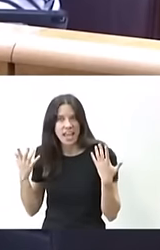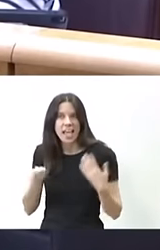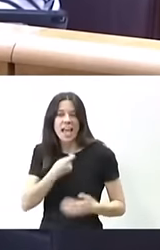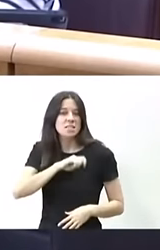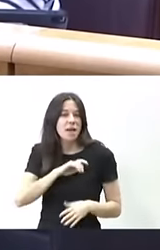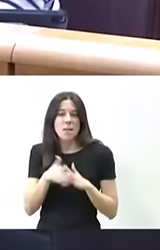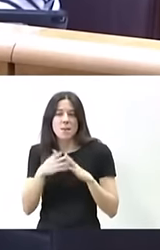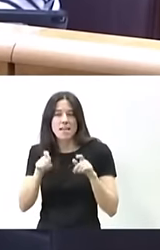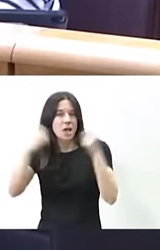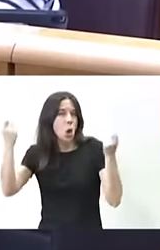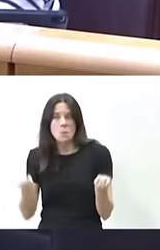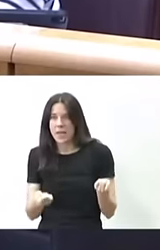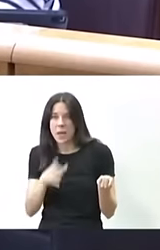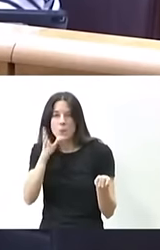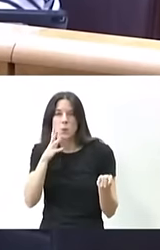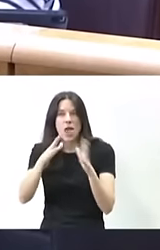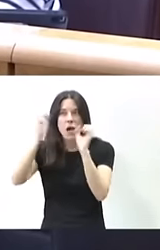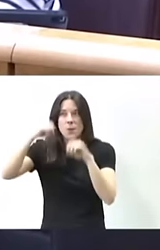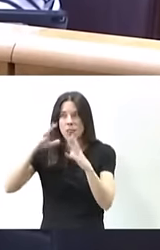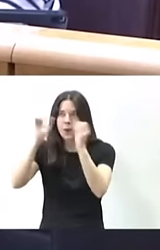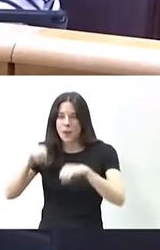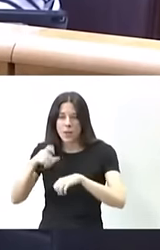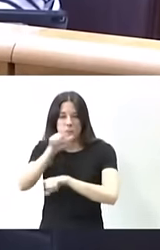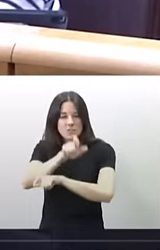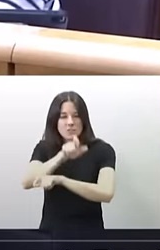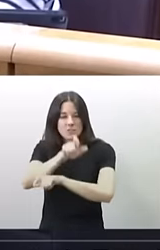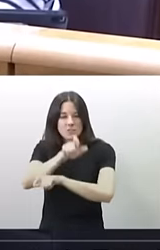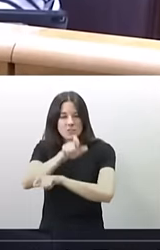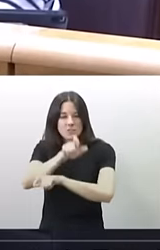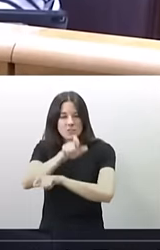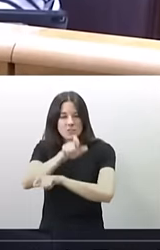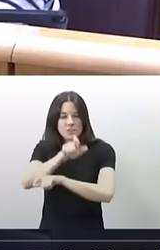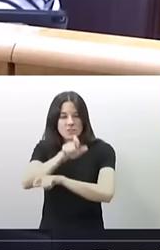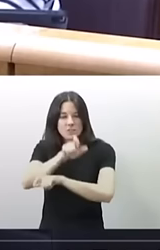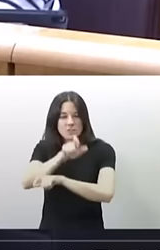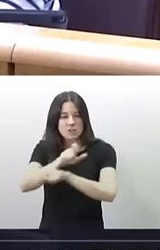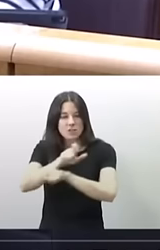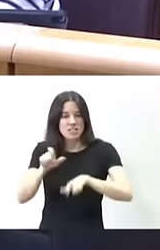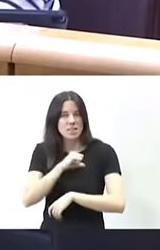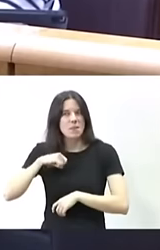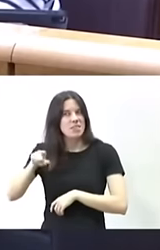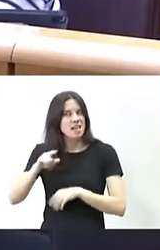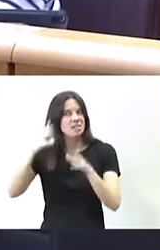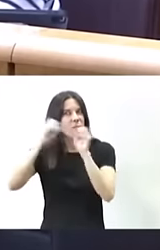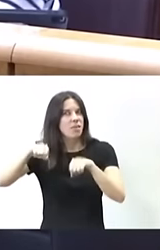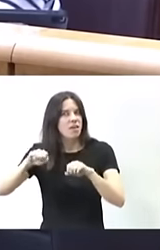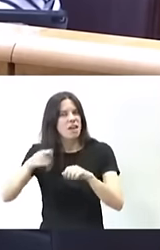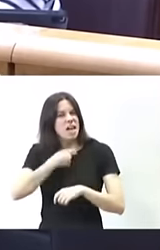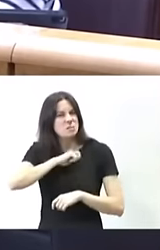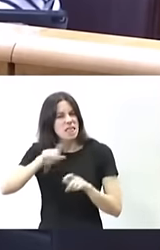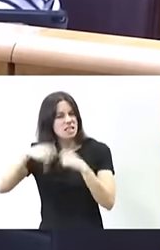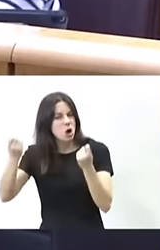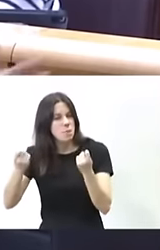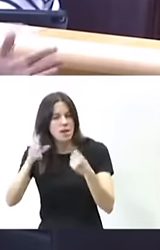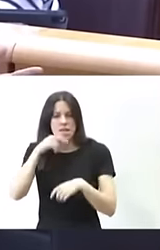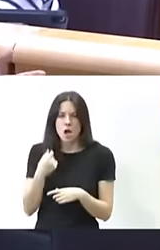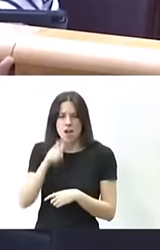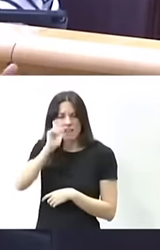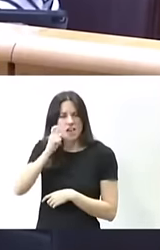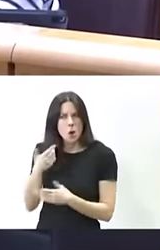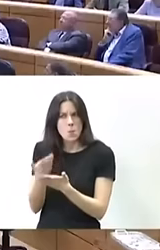se rompe por los acuerdos con los independentistas y la solución que propone... Apenas levanta la mirada. El señor Feijóo es una moción de censura pactada